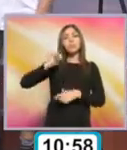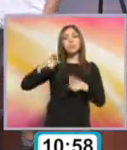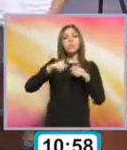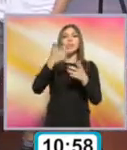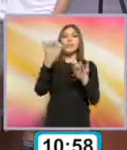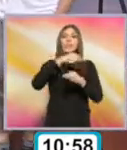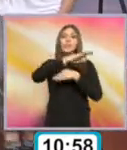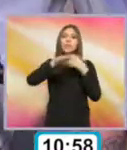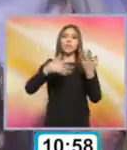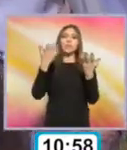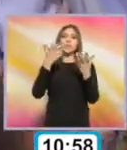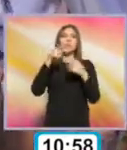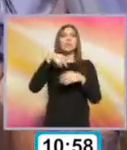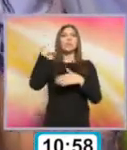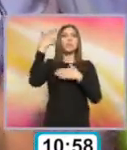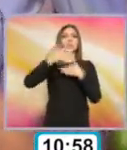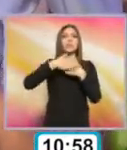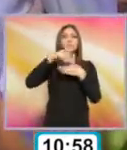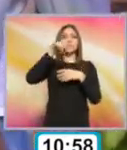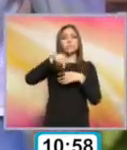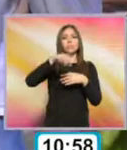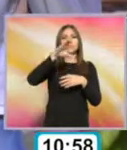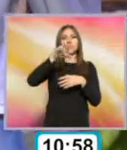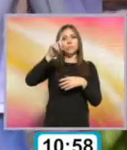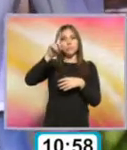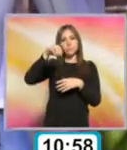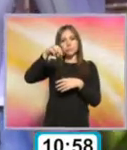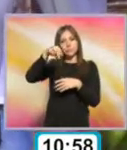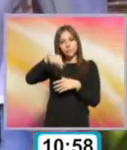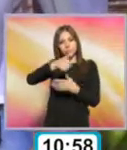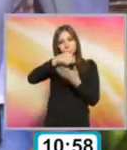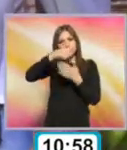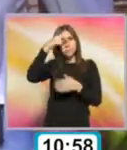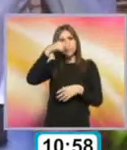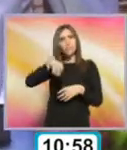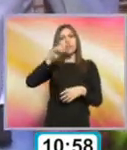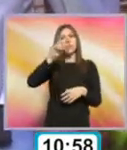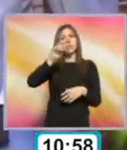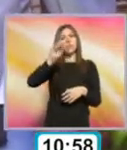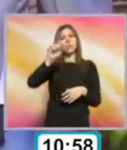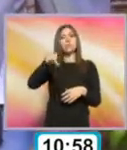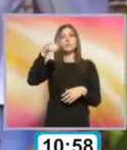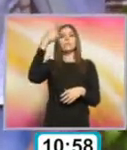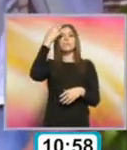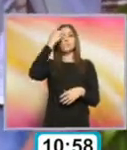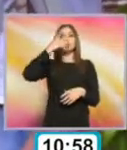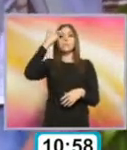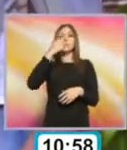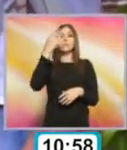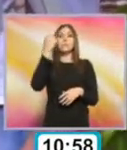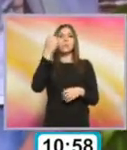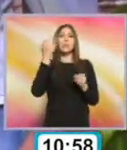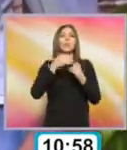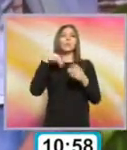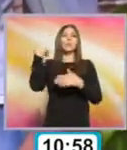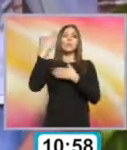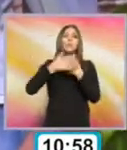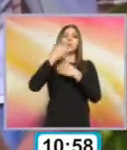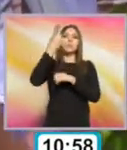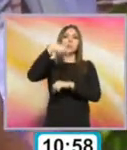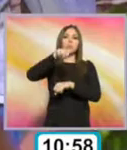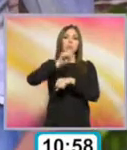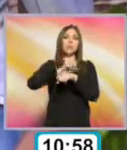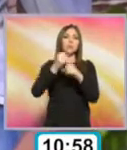México. Sí, claro. En Obos nos encuentran este jueves, 21 horas, aquí en Ciudad de México. Y luego tenemos semana que viene